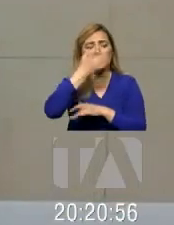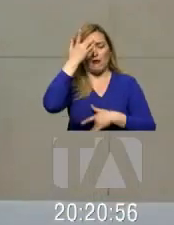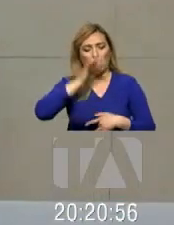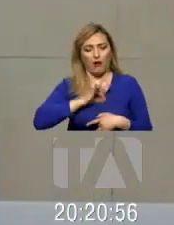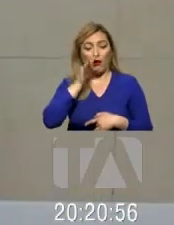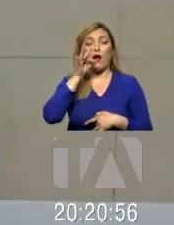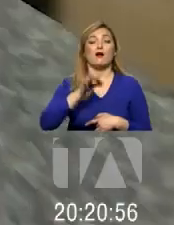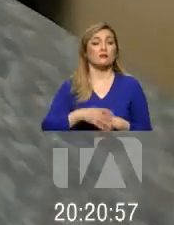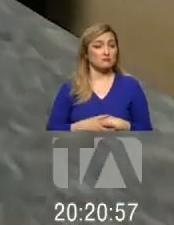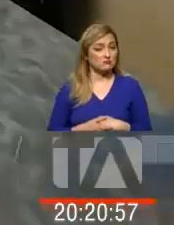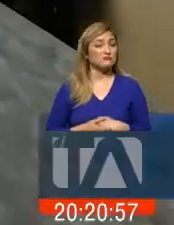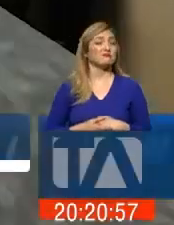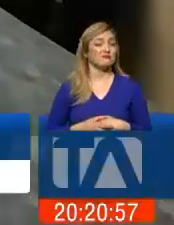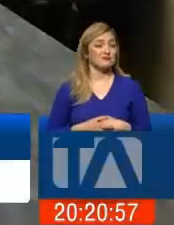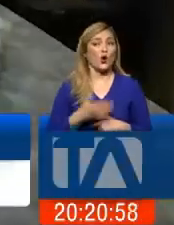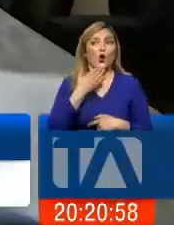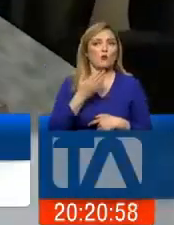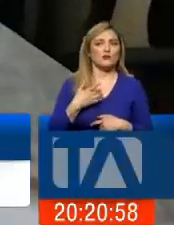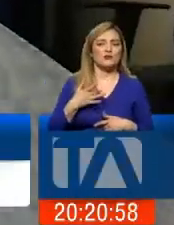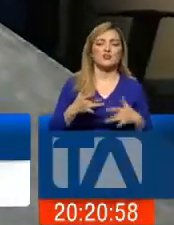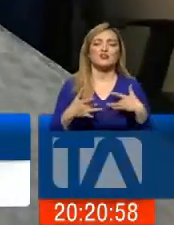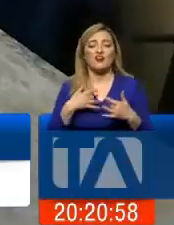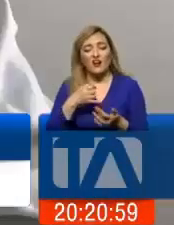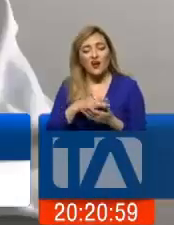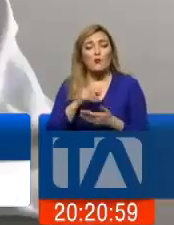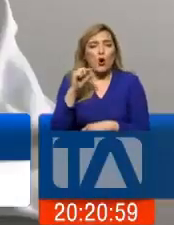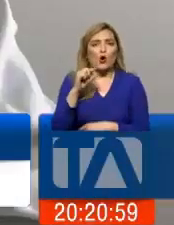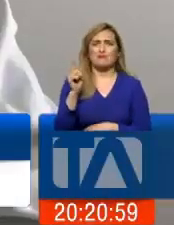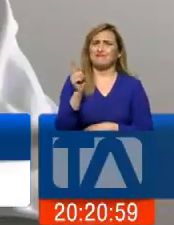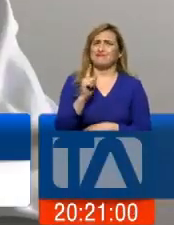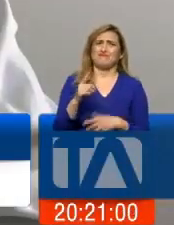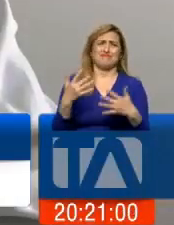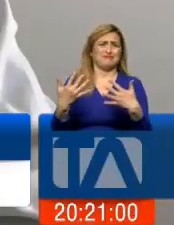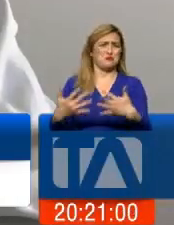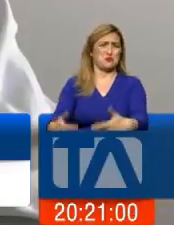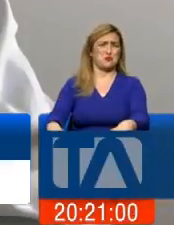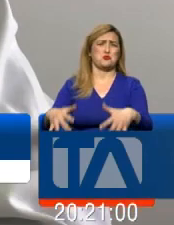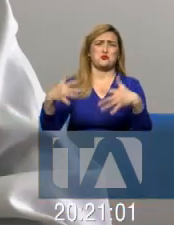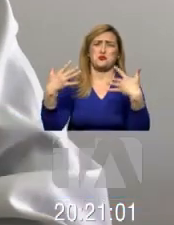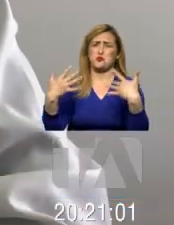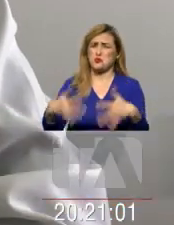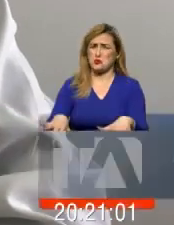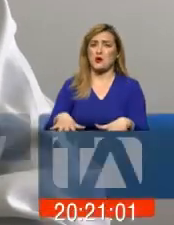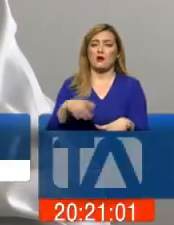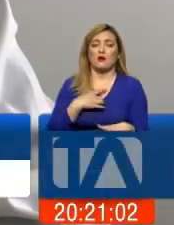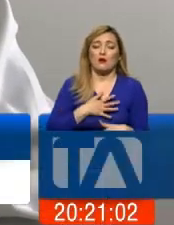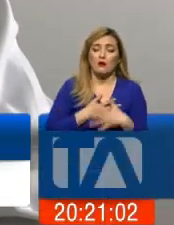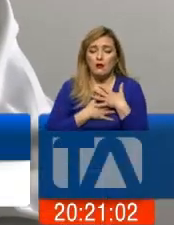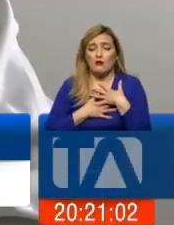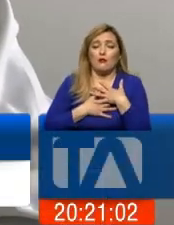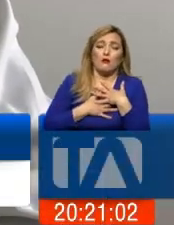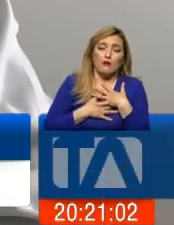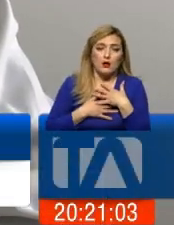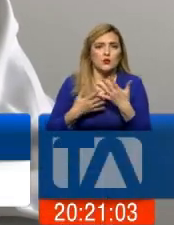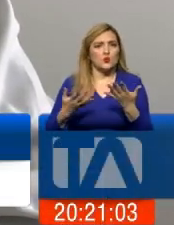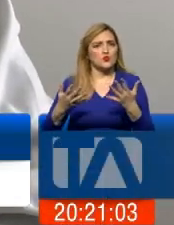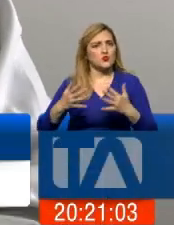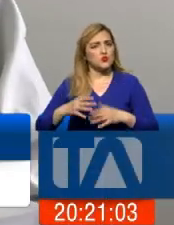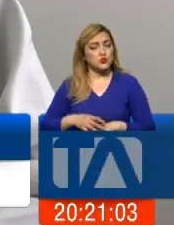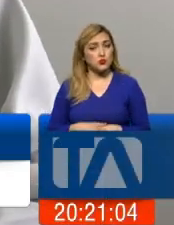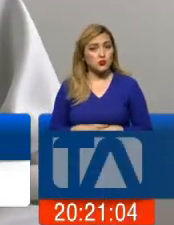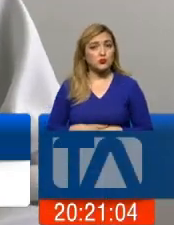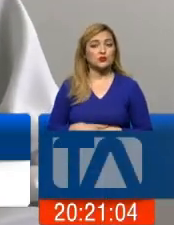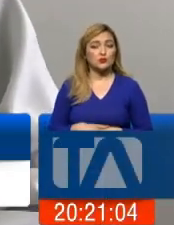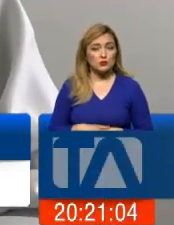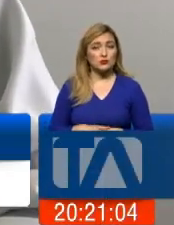que los pacientes que llegan presentan cuadros más graves. Con una sintomatología significativa. Ya no son casos en